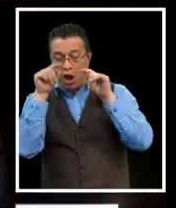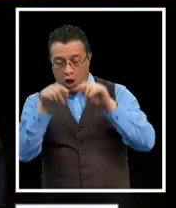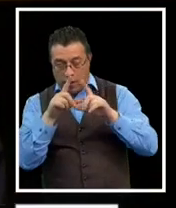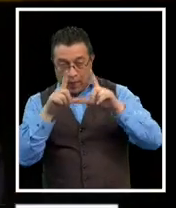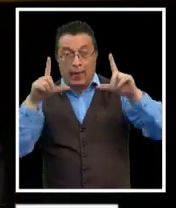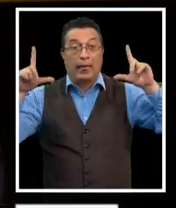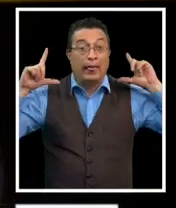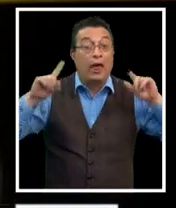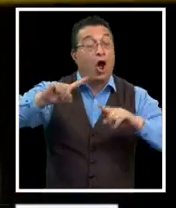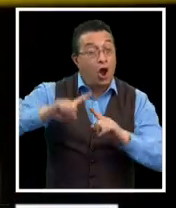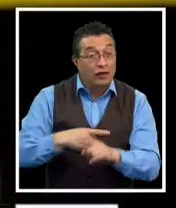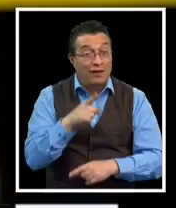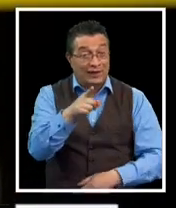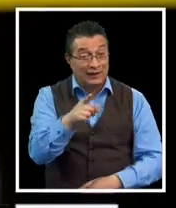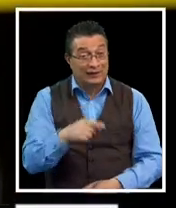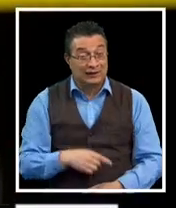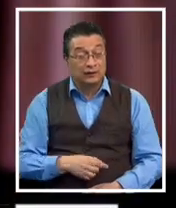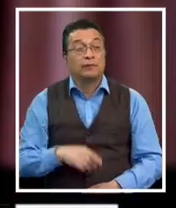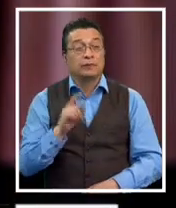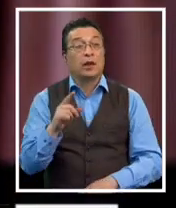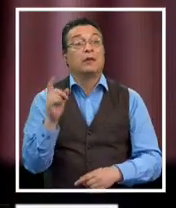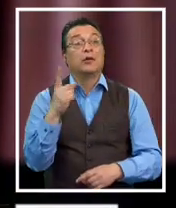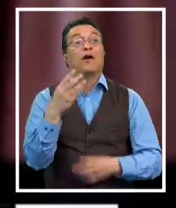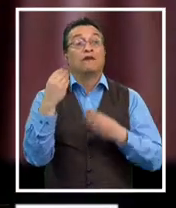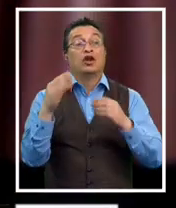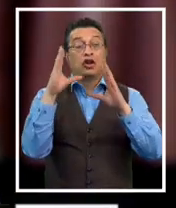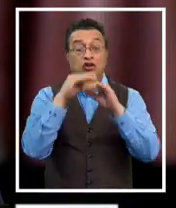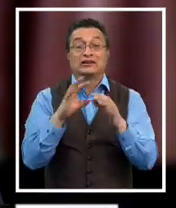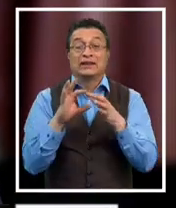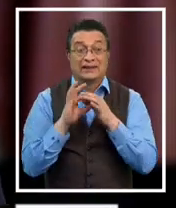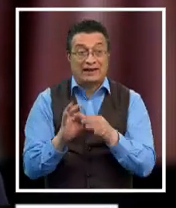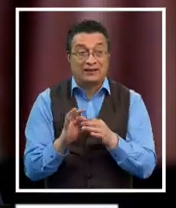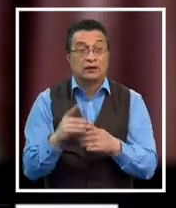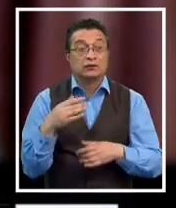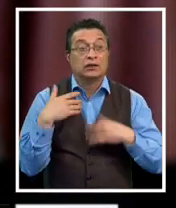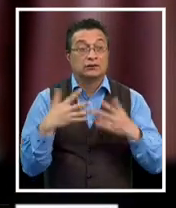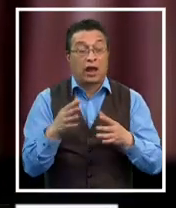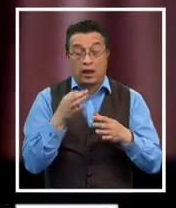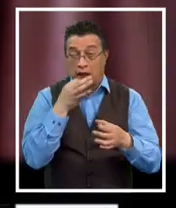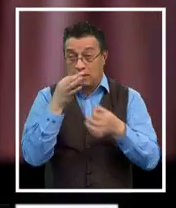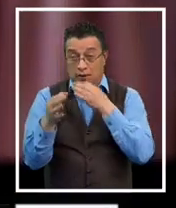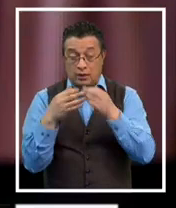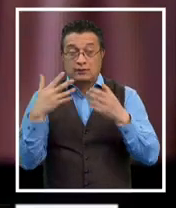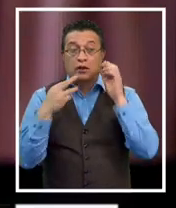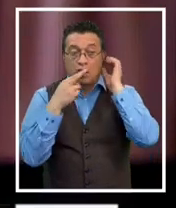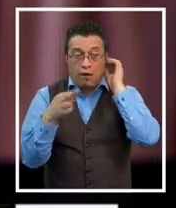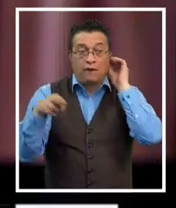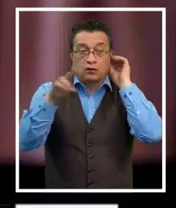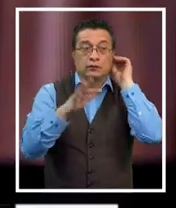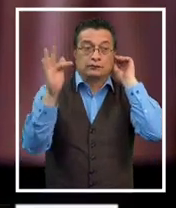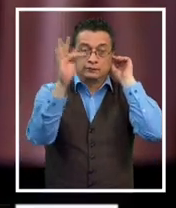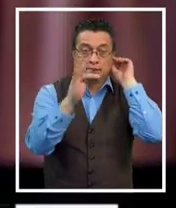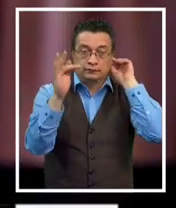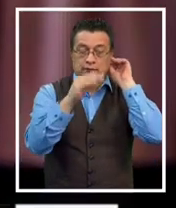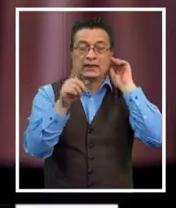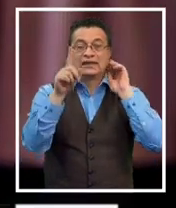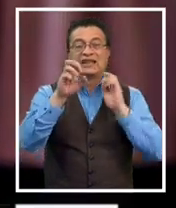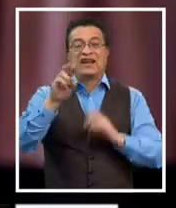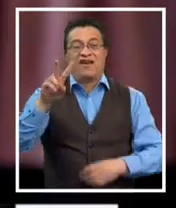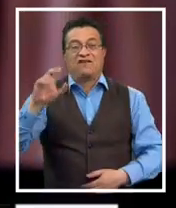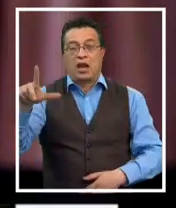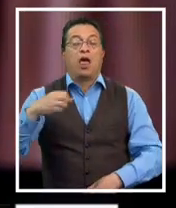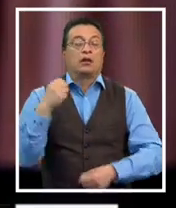volver a mostrar primero muy buena noche muchas gracias yo soy que ya lo han hecho pero quiero volver a felicitar al servel por la gigantesca